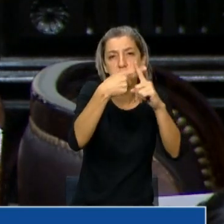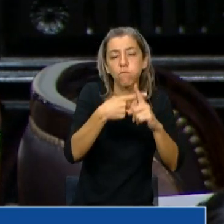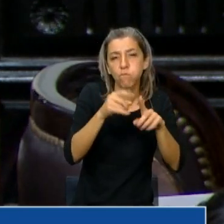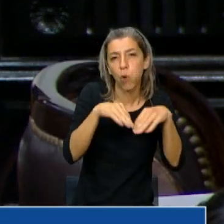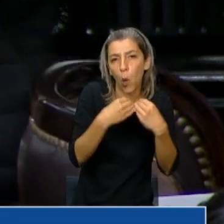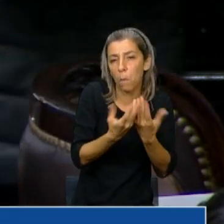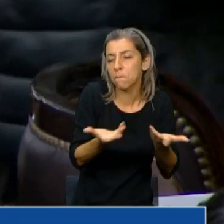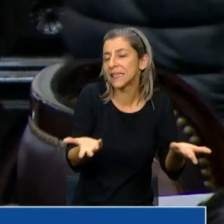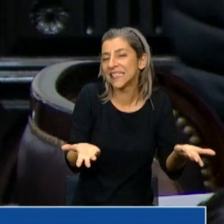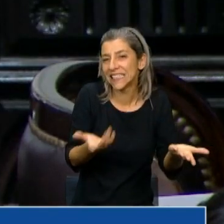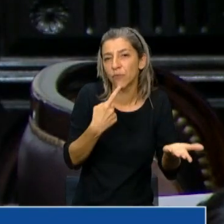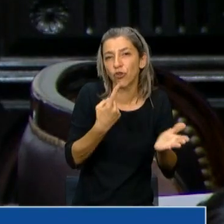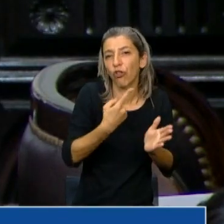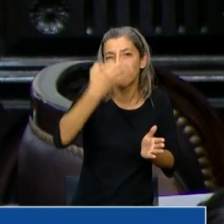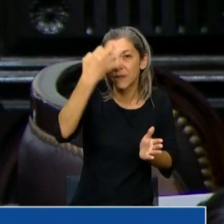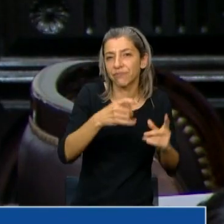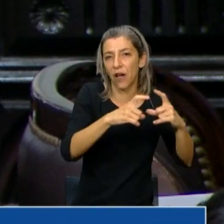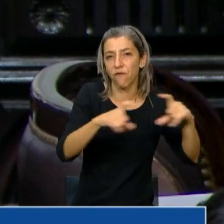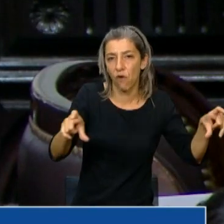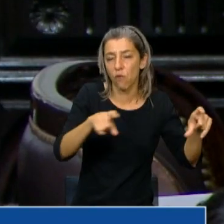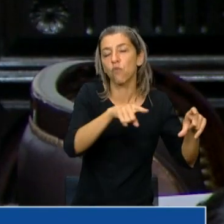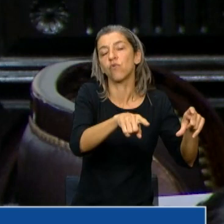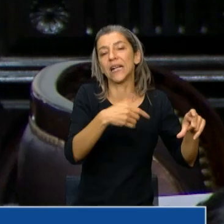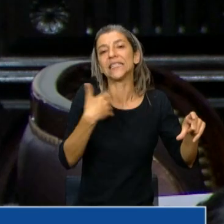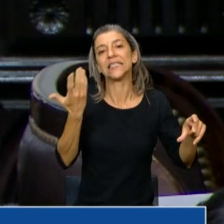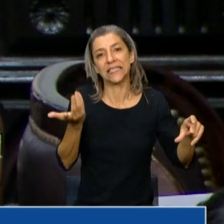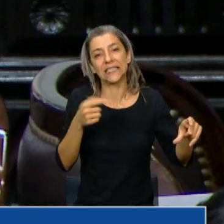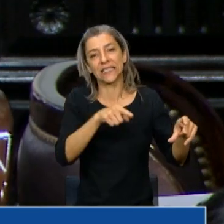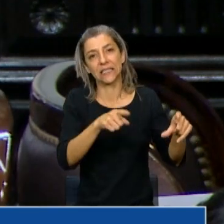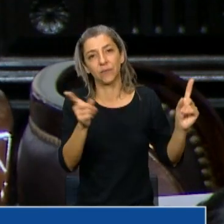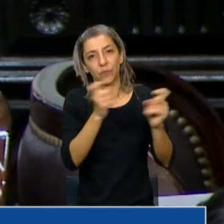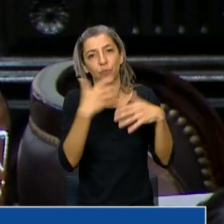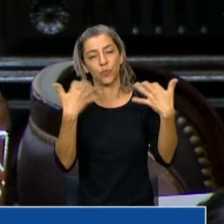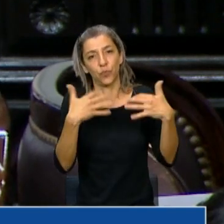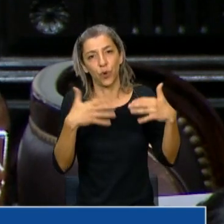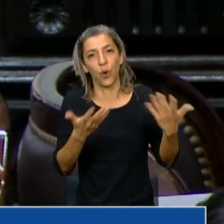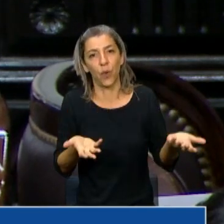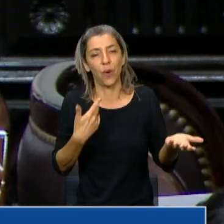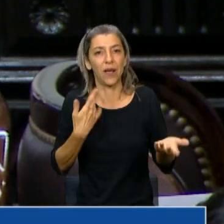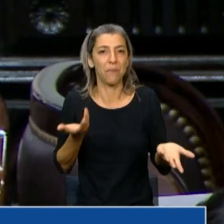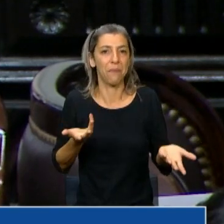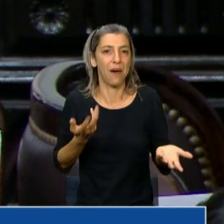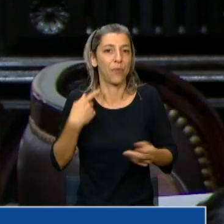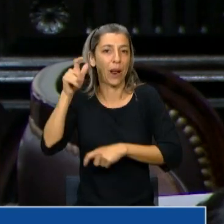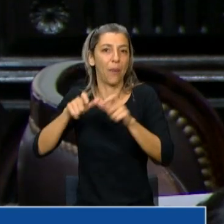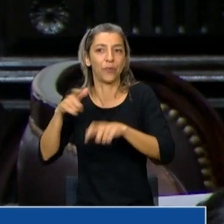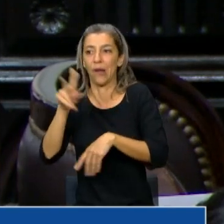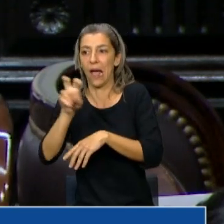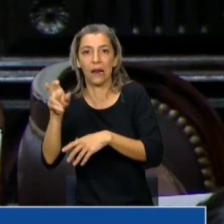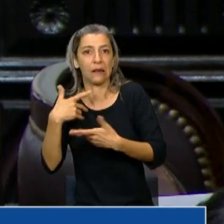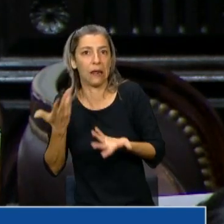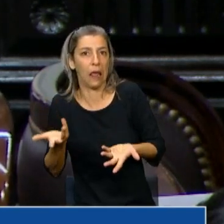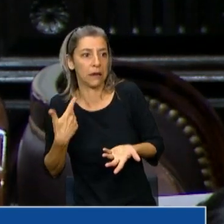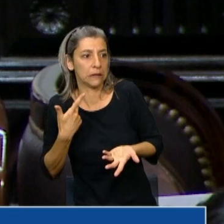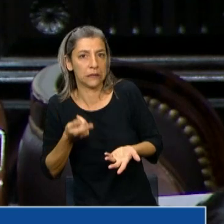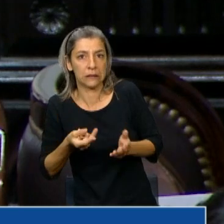dice específicamente, entonces se liberaliza. Y ese sí es un gran problema para los inquilinos. Porque te puedo decir, inflación